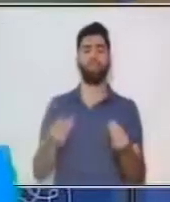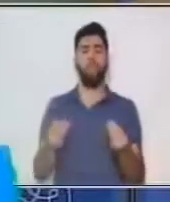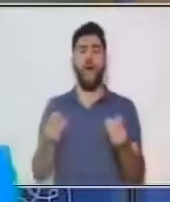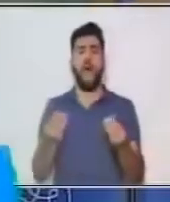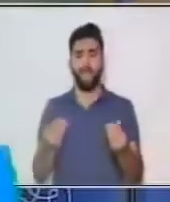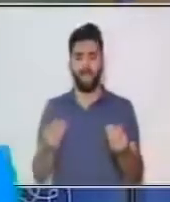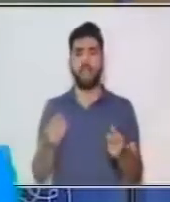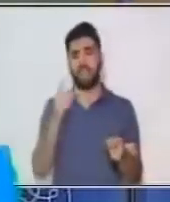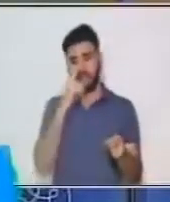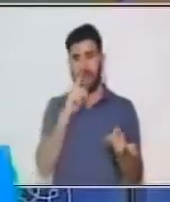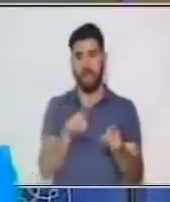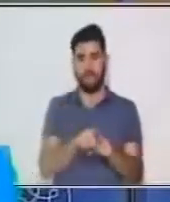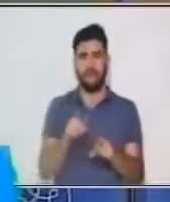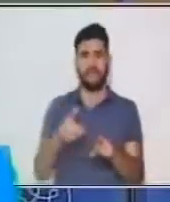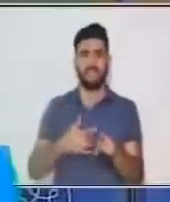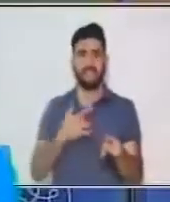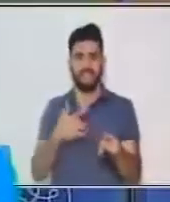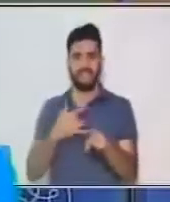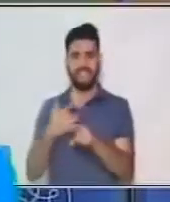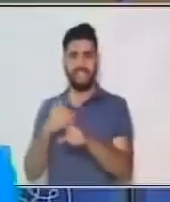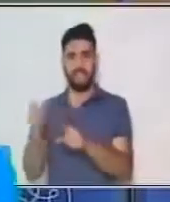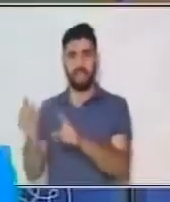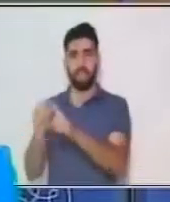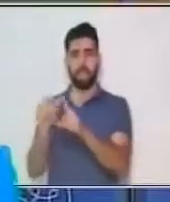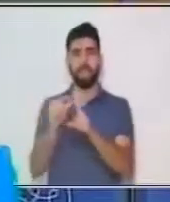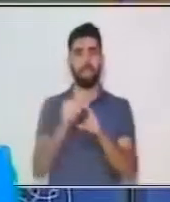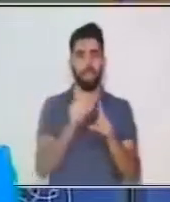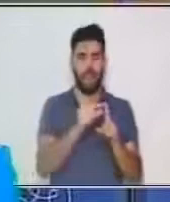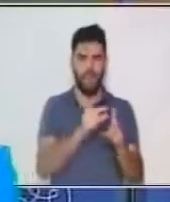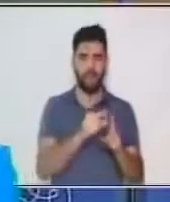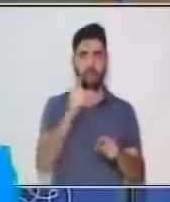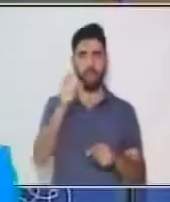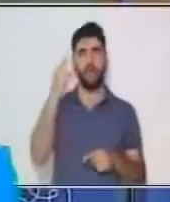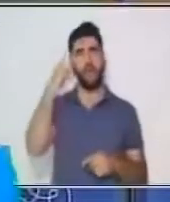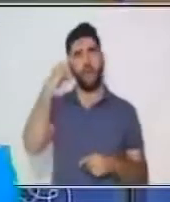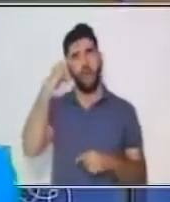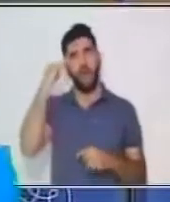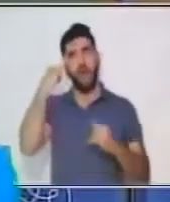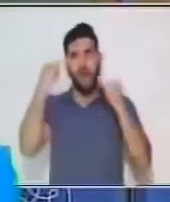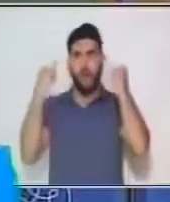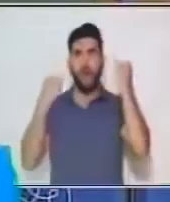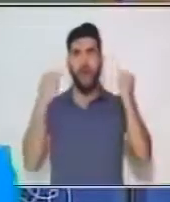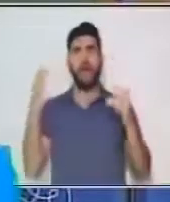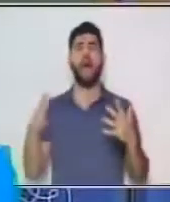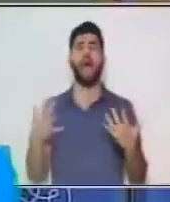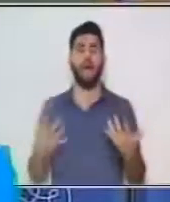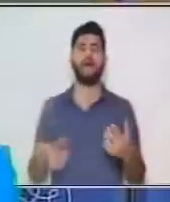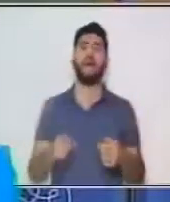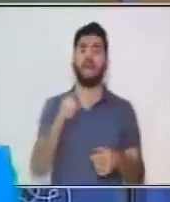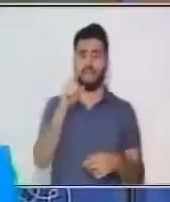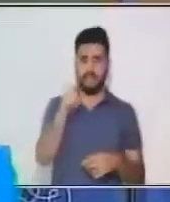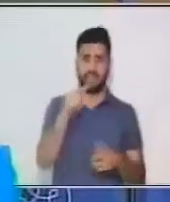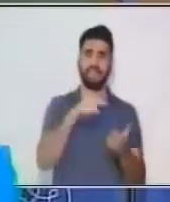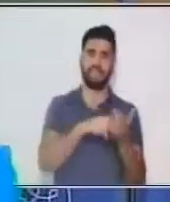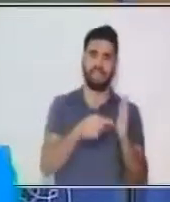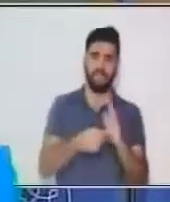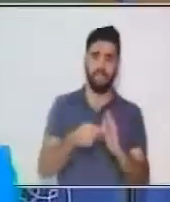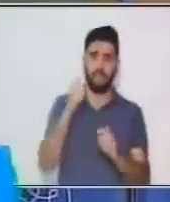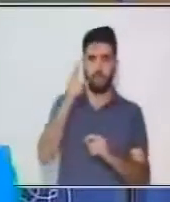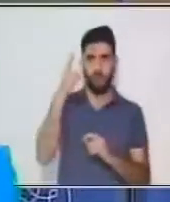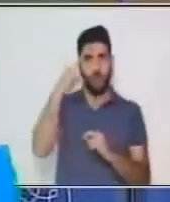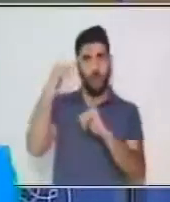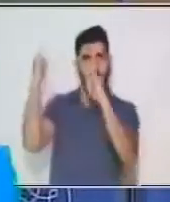esponjoso. Al momento que yo te dije estas palabras, ¿qué fue lo que imaginaste? Eso es exactamente las imágenes